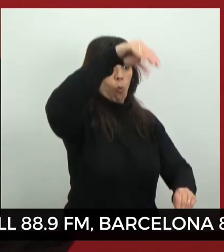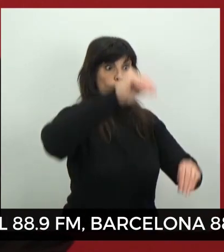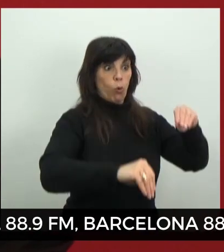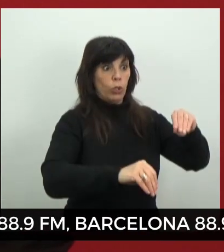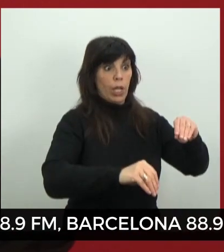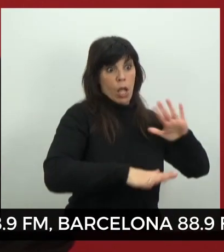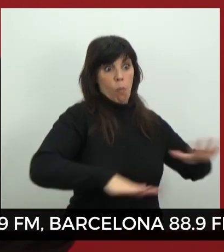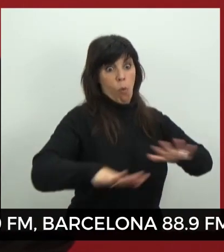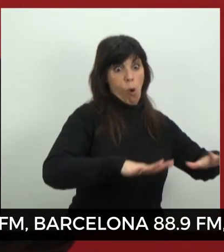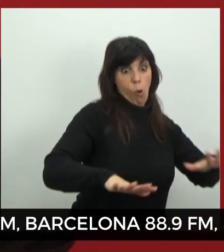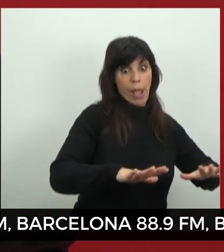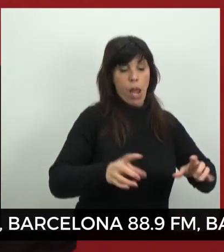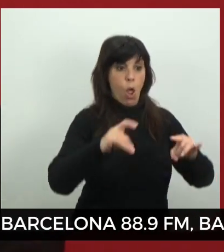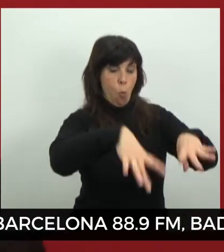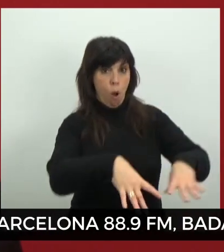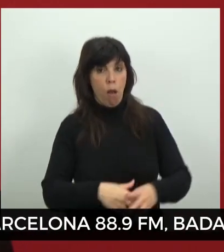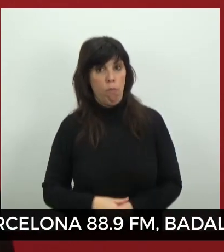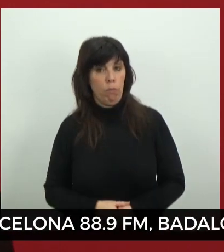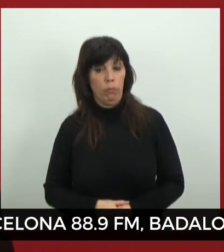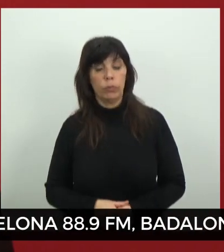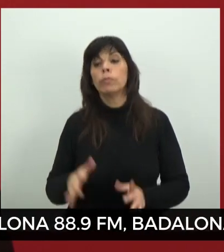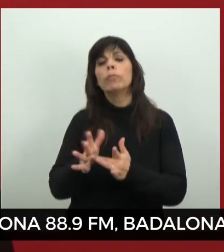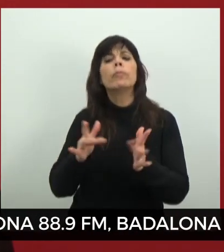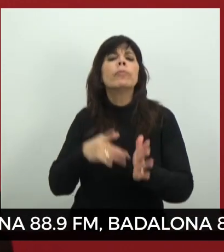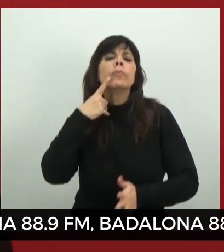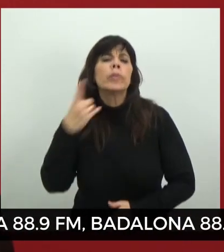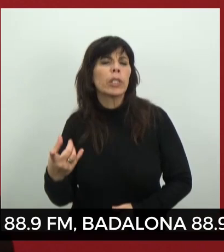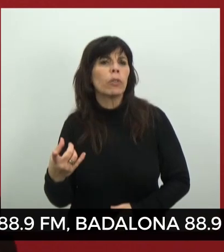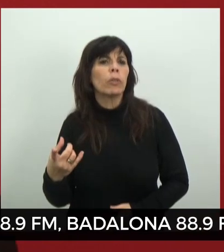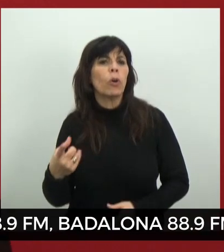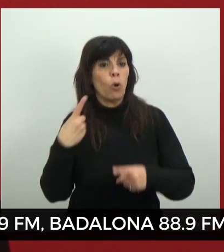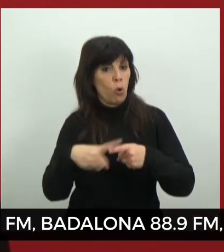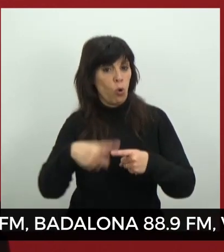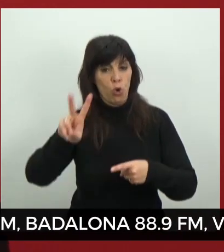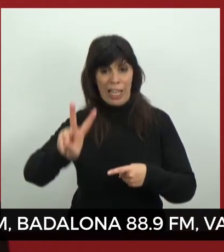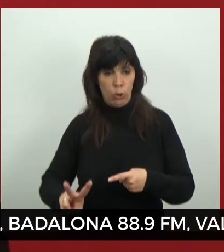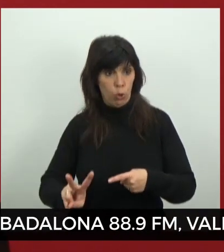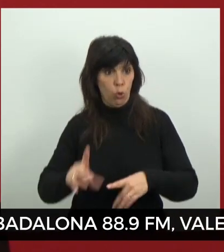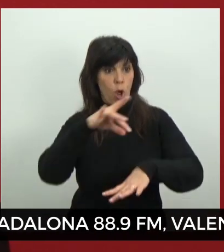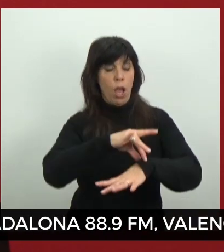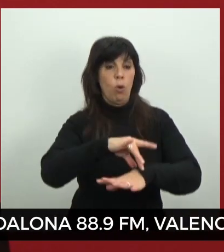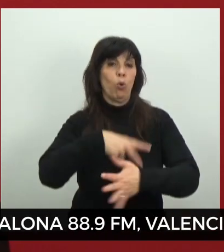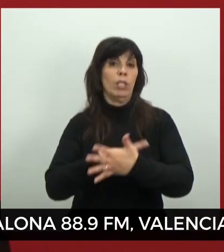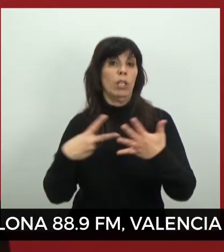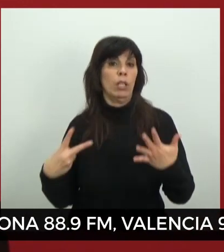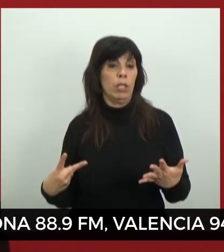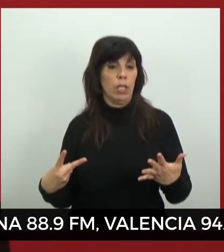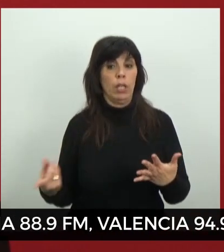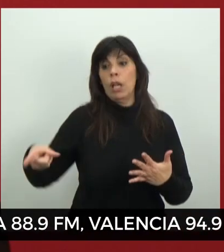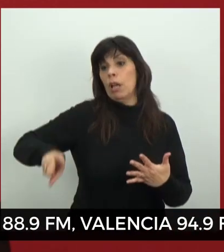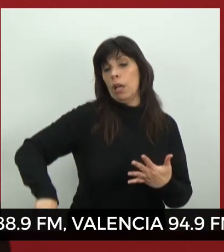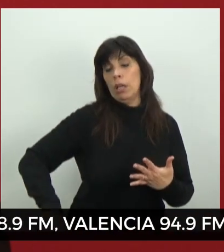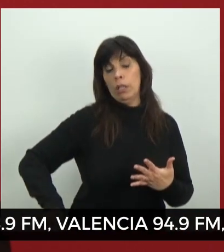Déjame explicaros algo. Jesucristo dijo dos cosas en Lucas 17 y